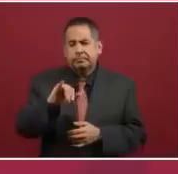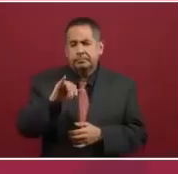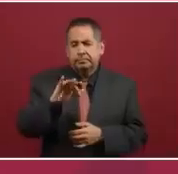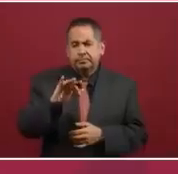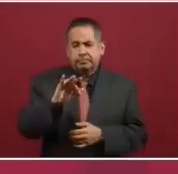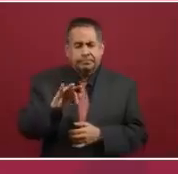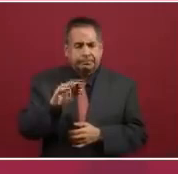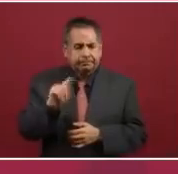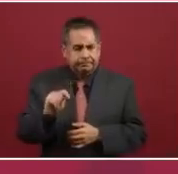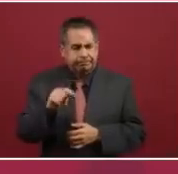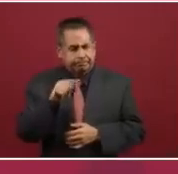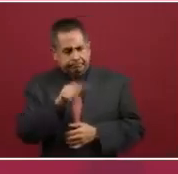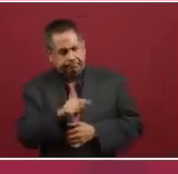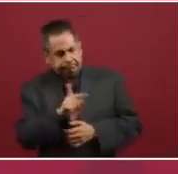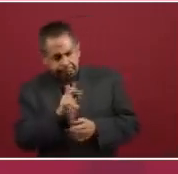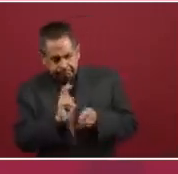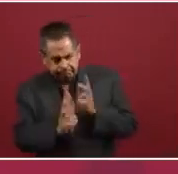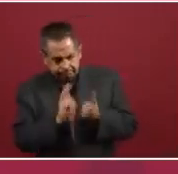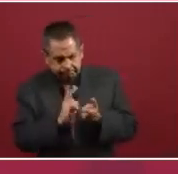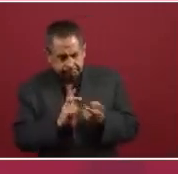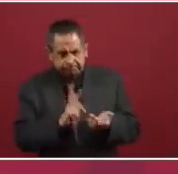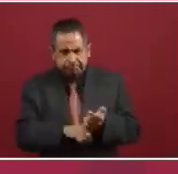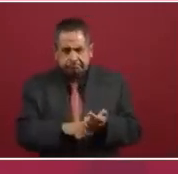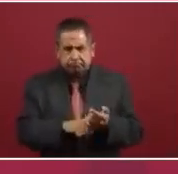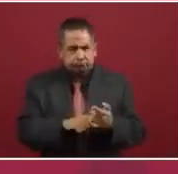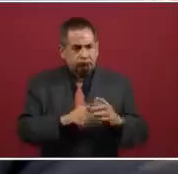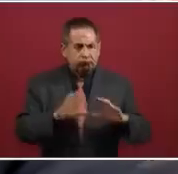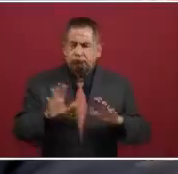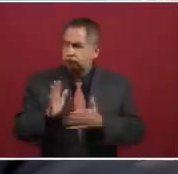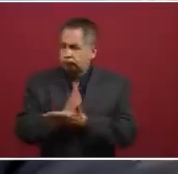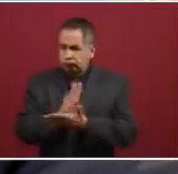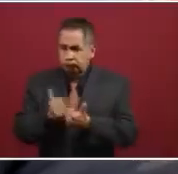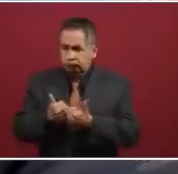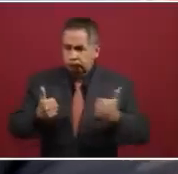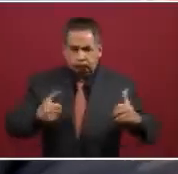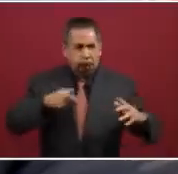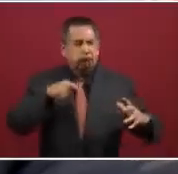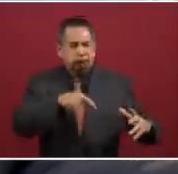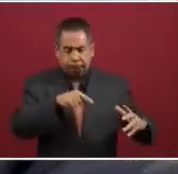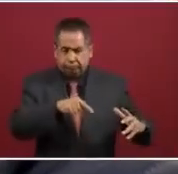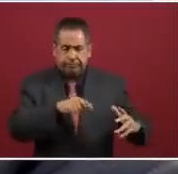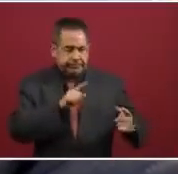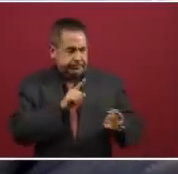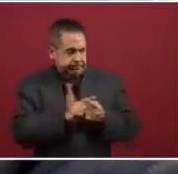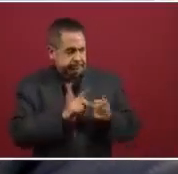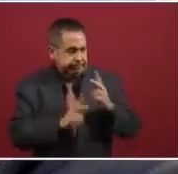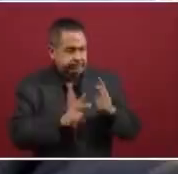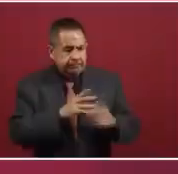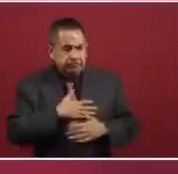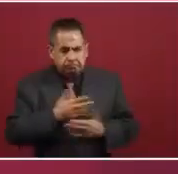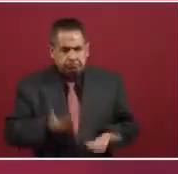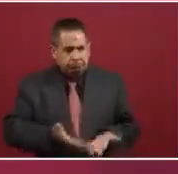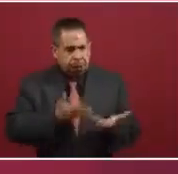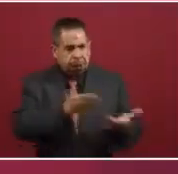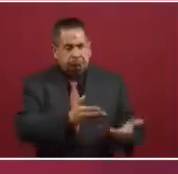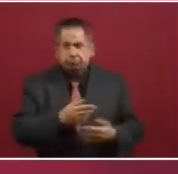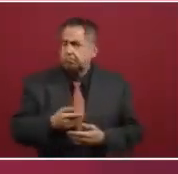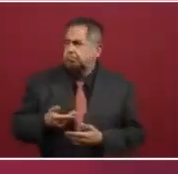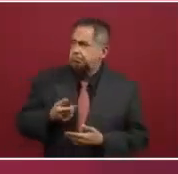las Telecomunicaciones, que es un organismo autónomo, y les hice este